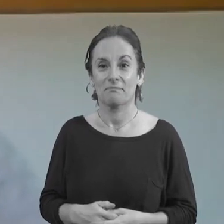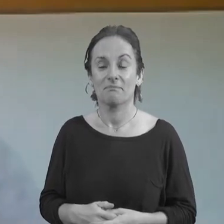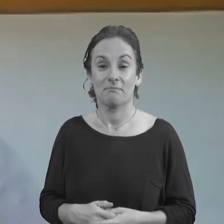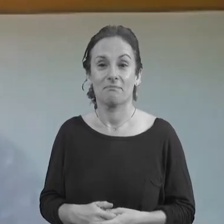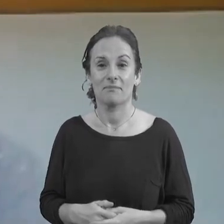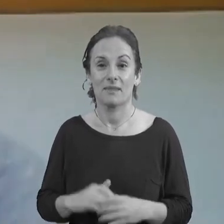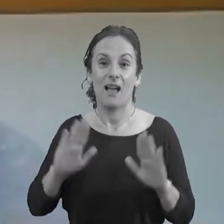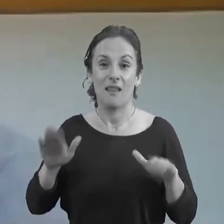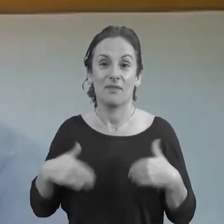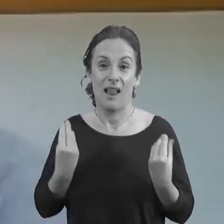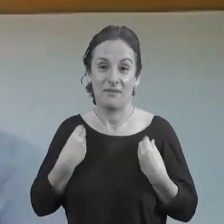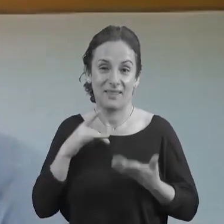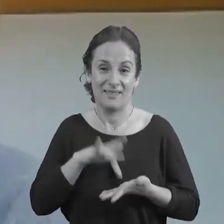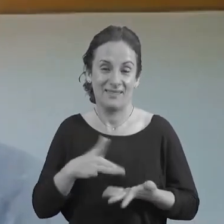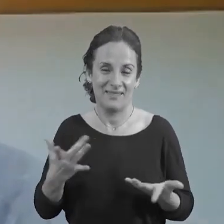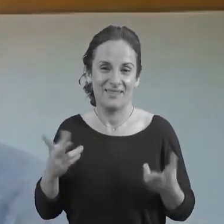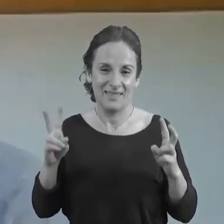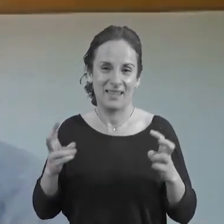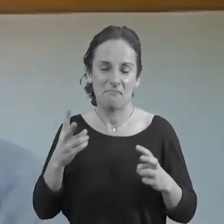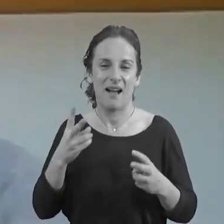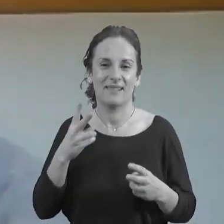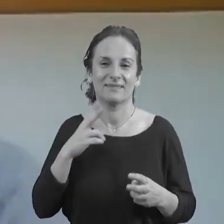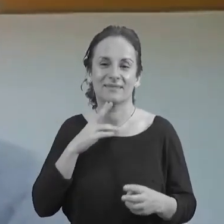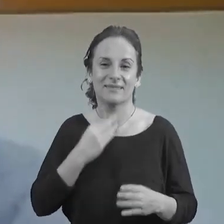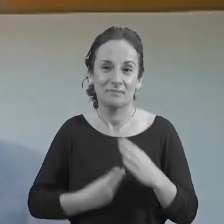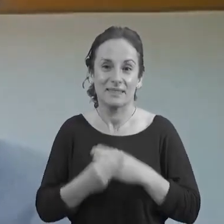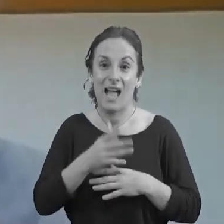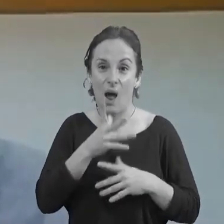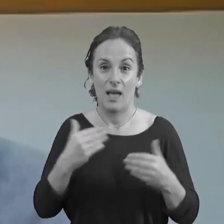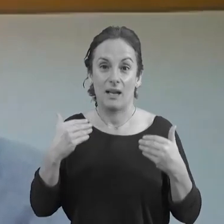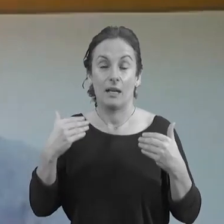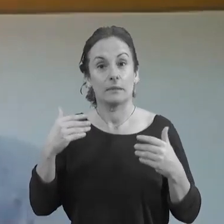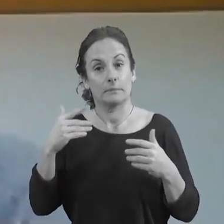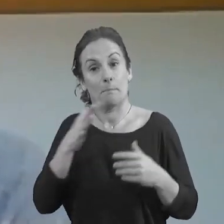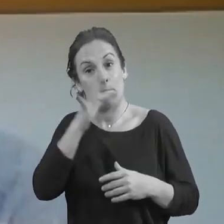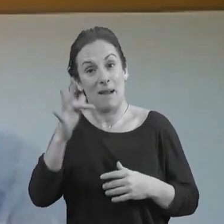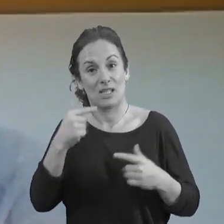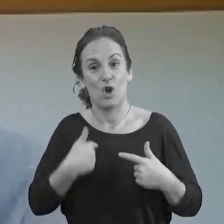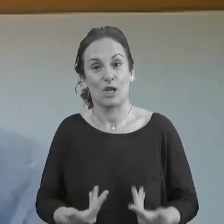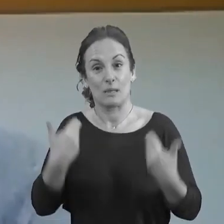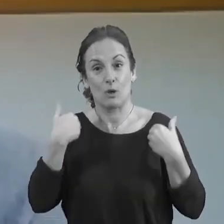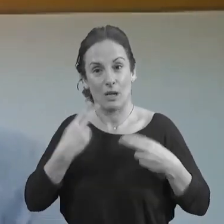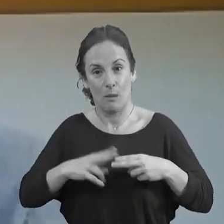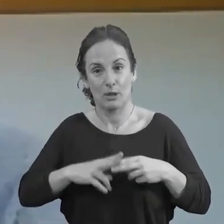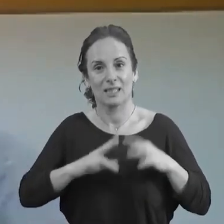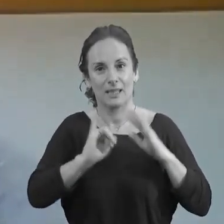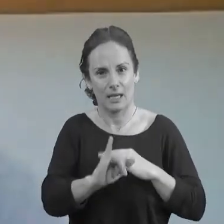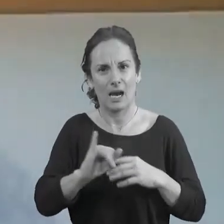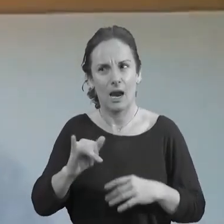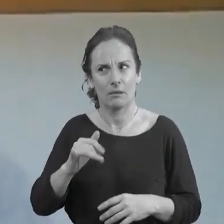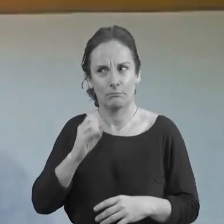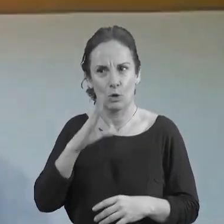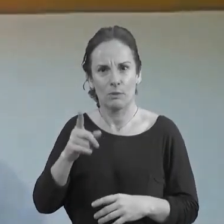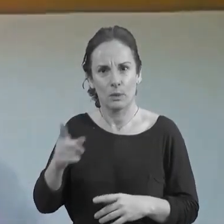vivir pues bien, ¿no? Pero está muy bien, y ahora que tengo responsabilidades políticas, que puedas darme una